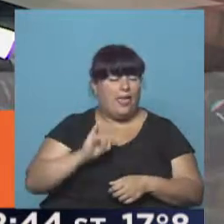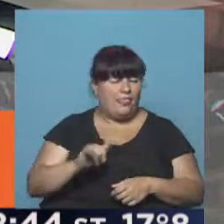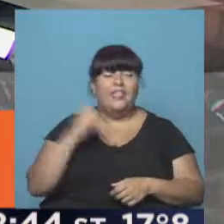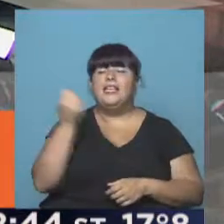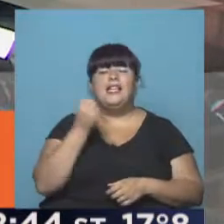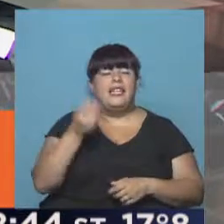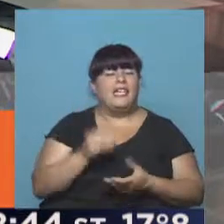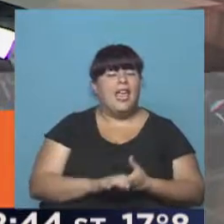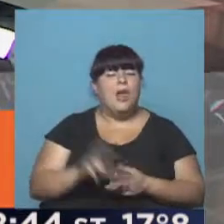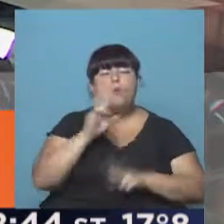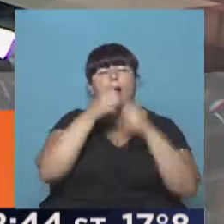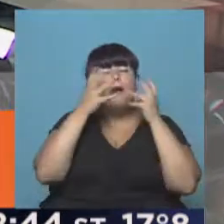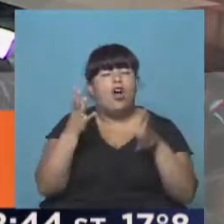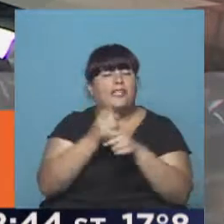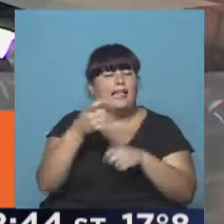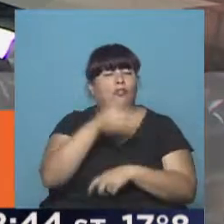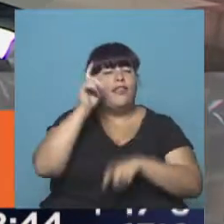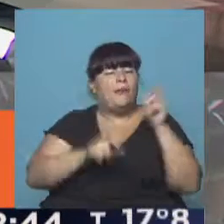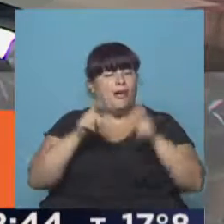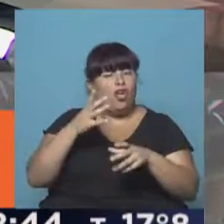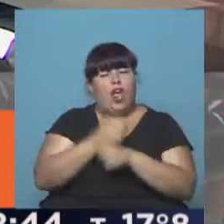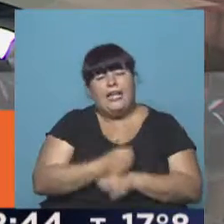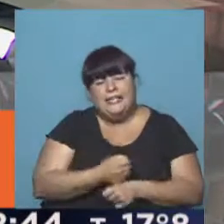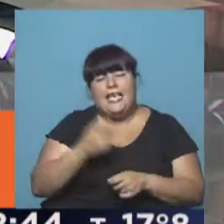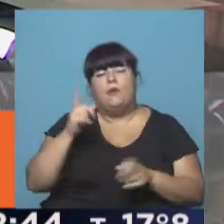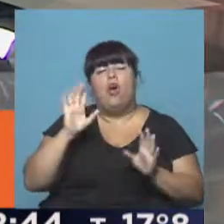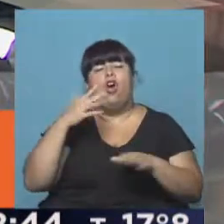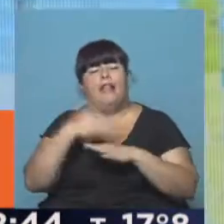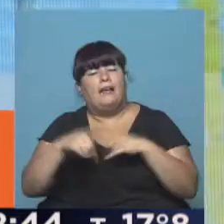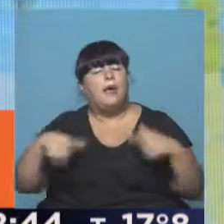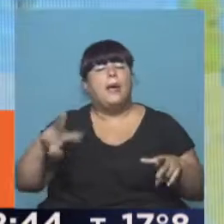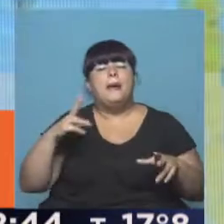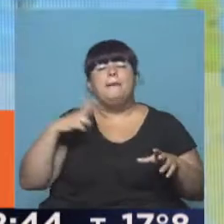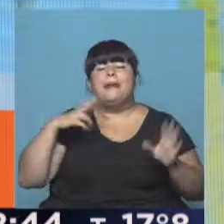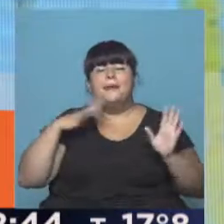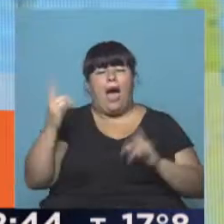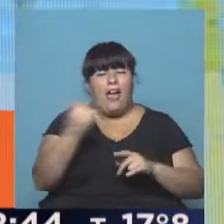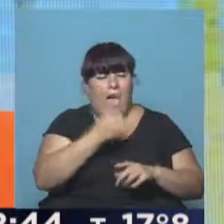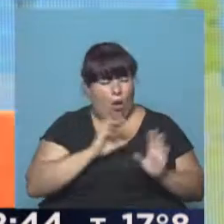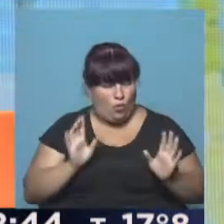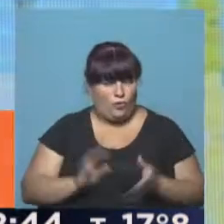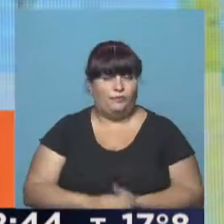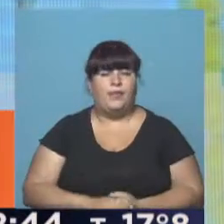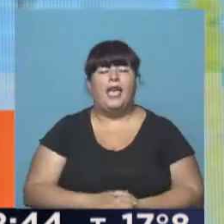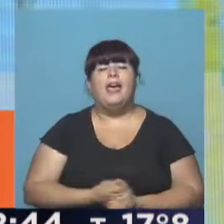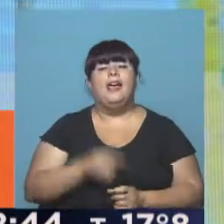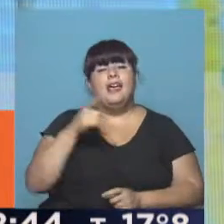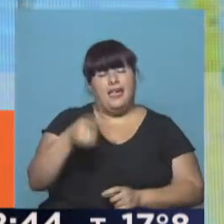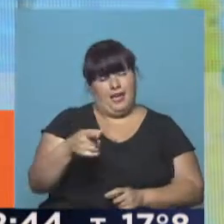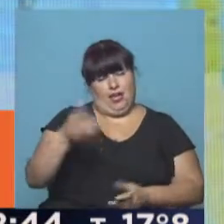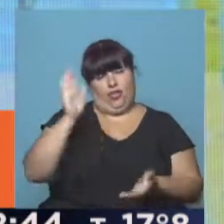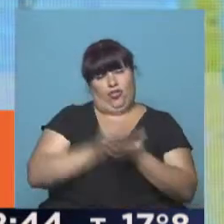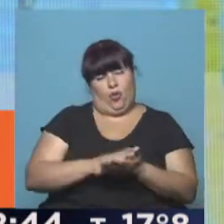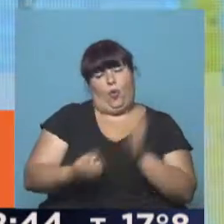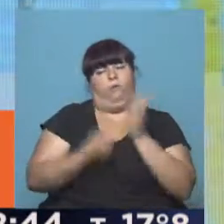apunta a mejorar el transporte de pasajeros privados de lo que es un transporte individual de pasajeros esto fue como respuesta a